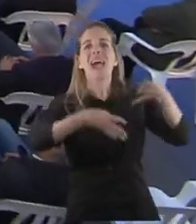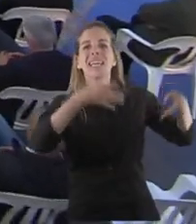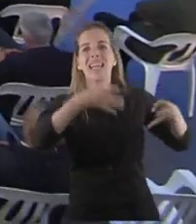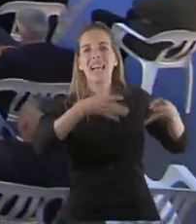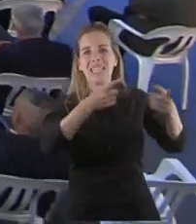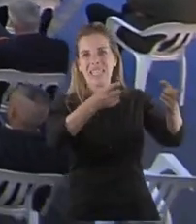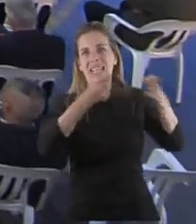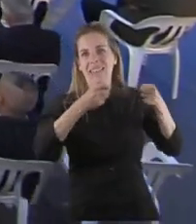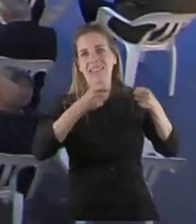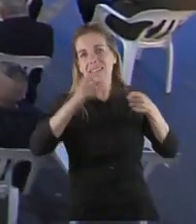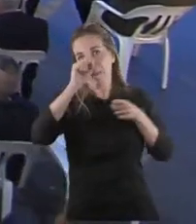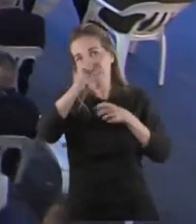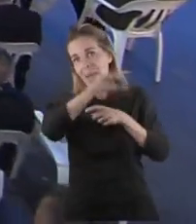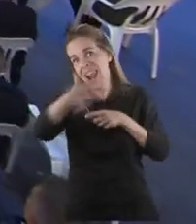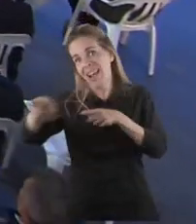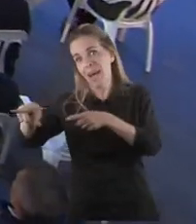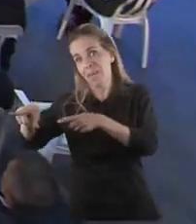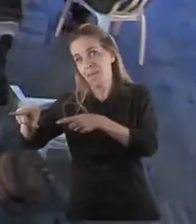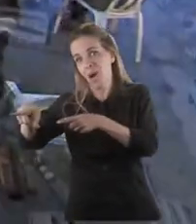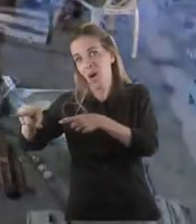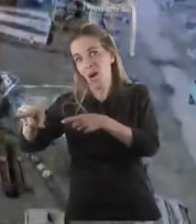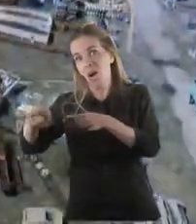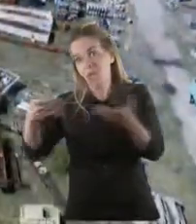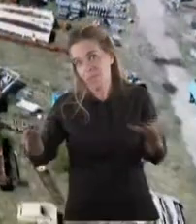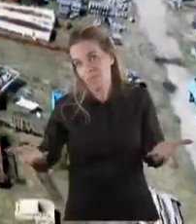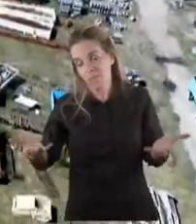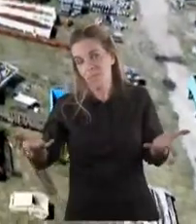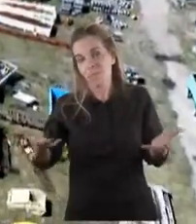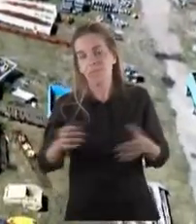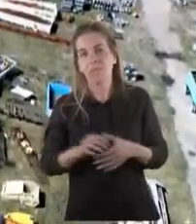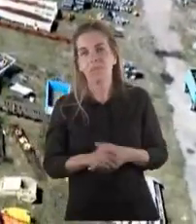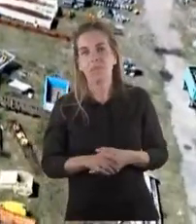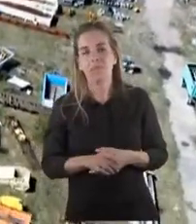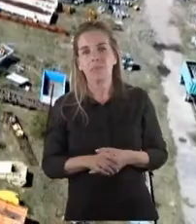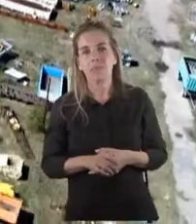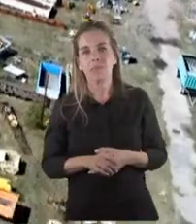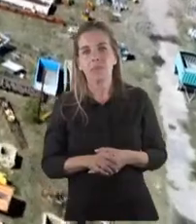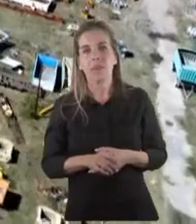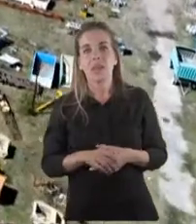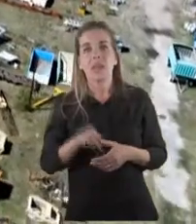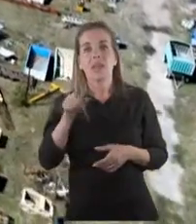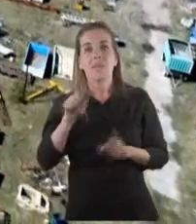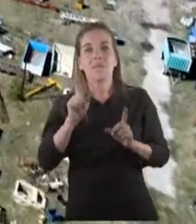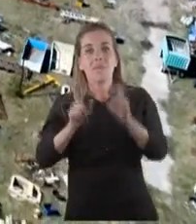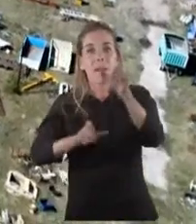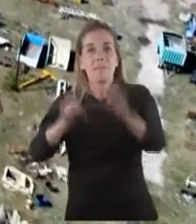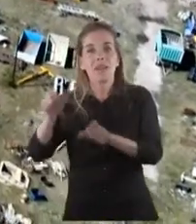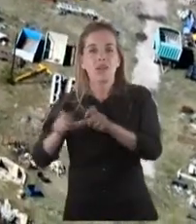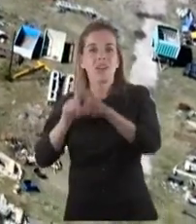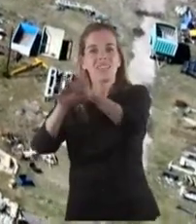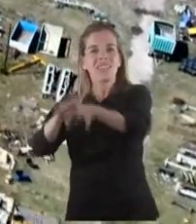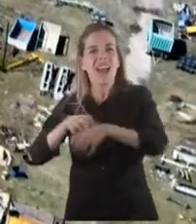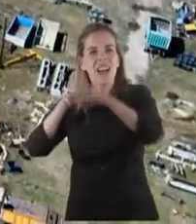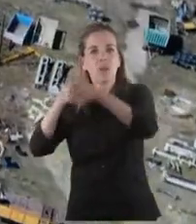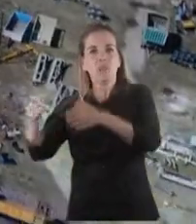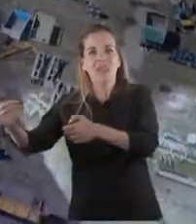campos. Y que los que levantan la cosecha.